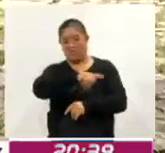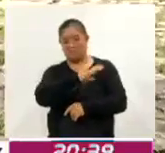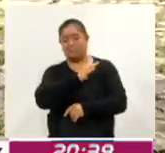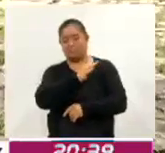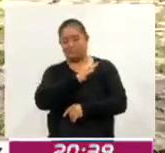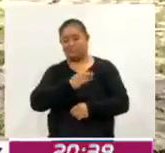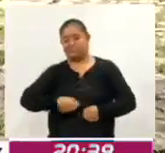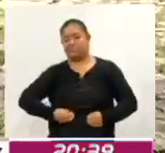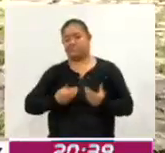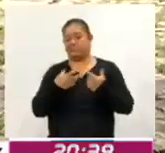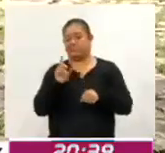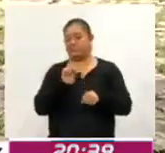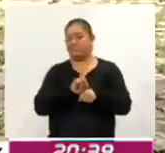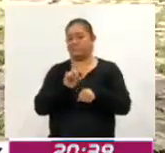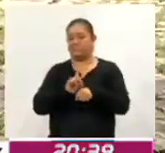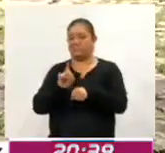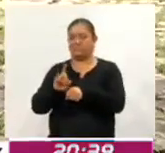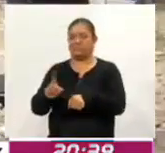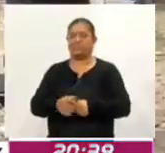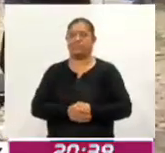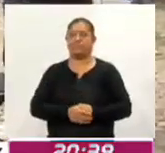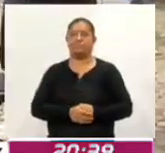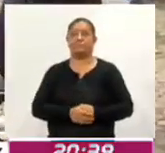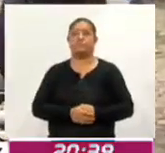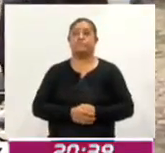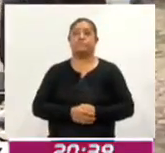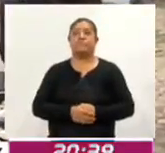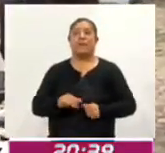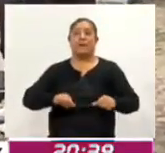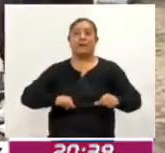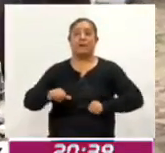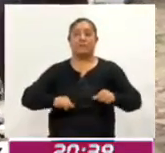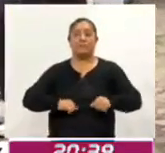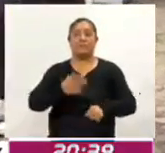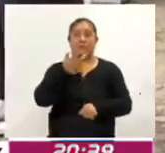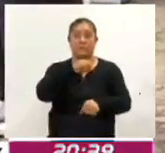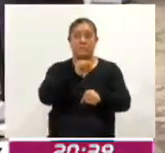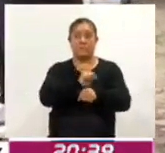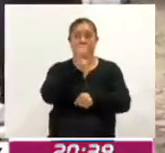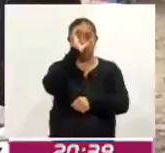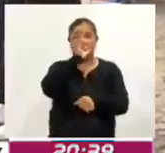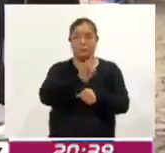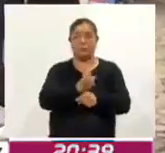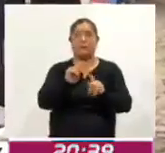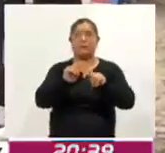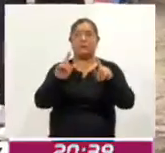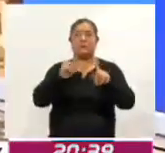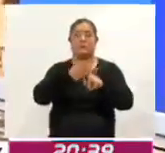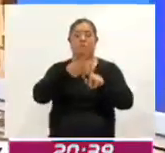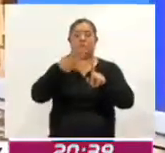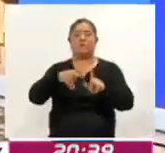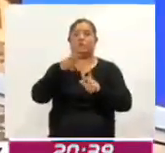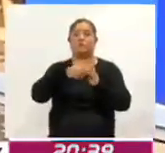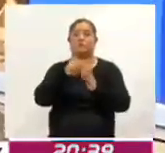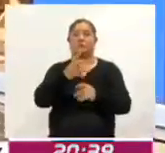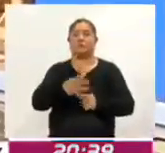comunidad de manera cotidiana. Cabe señalar que las actividades de la Semana Cultural Tlaxcala Diversa 2024 concluirán el próximo